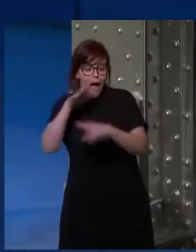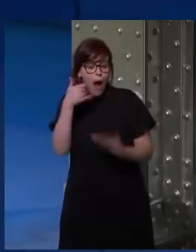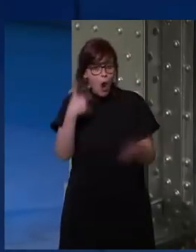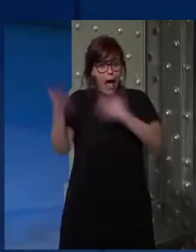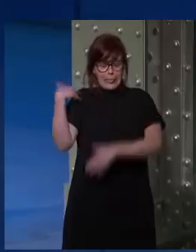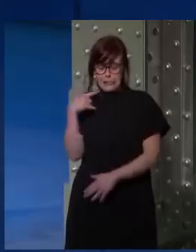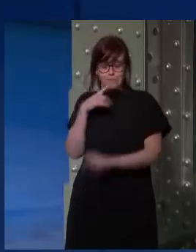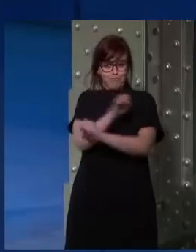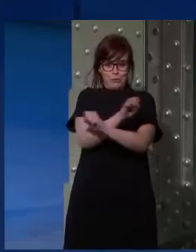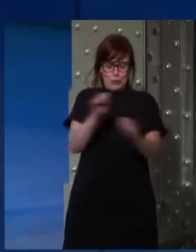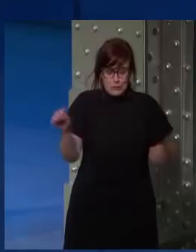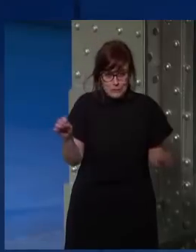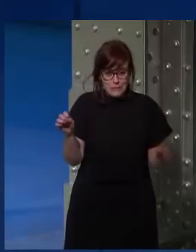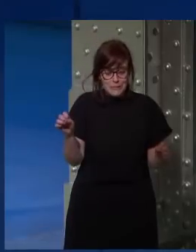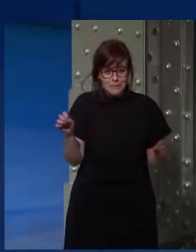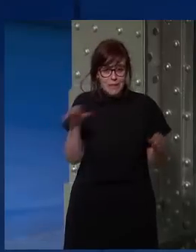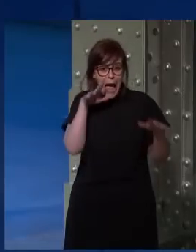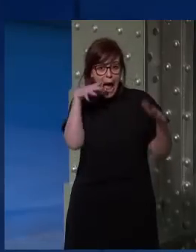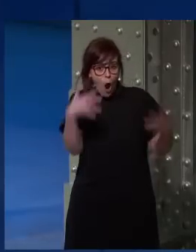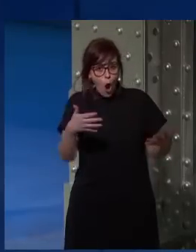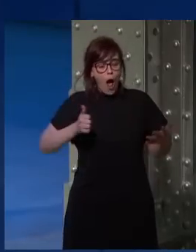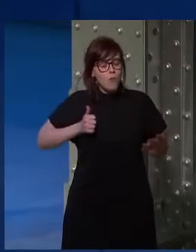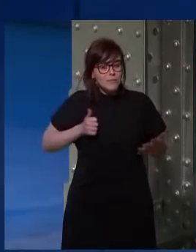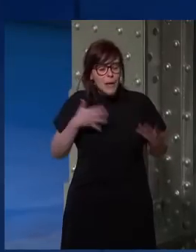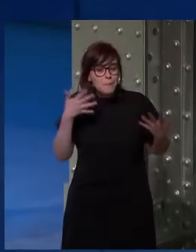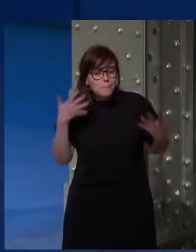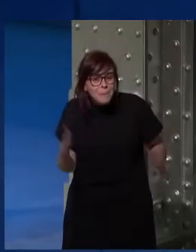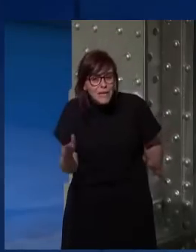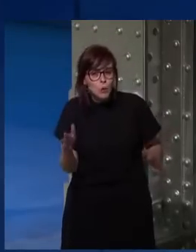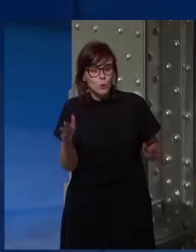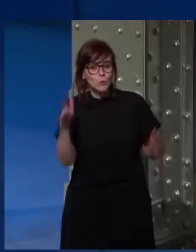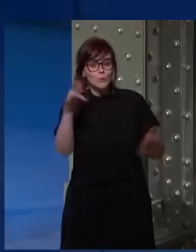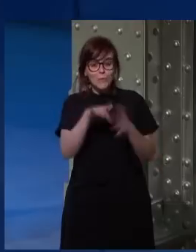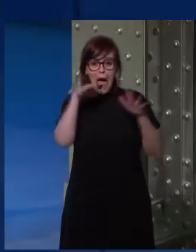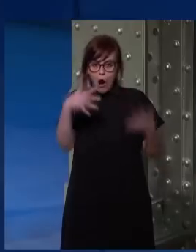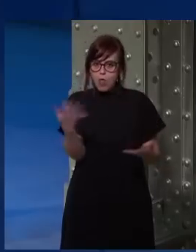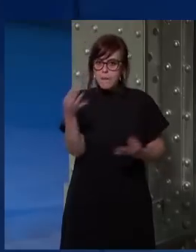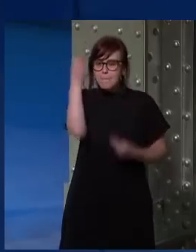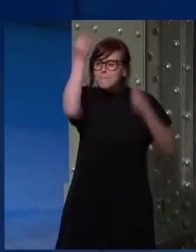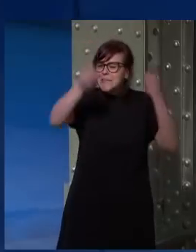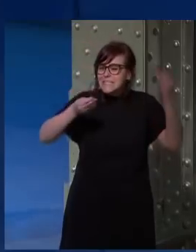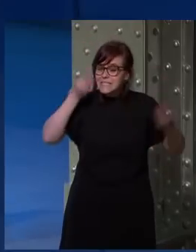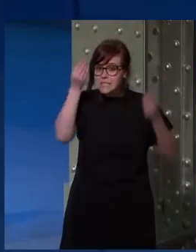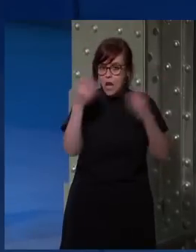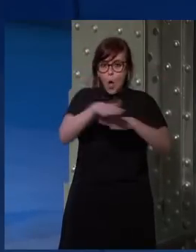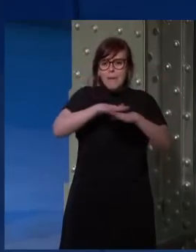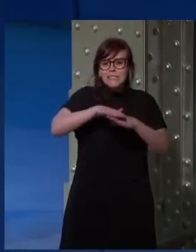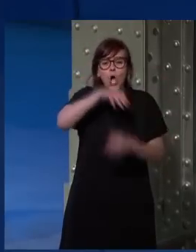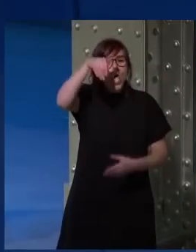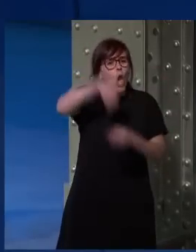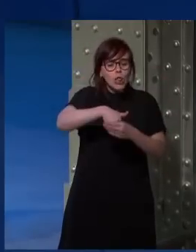jamás tuvimos nosotras, ¿no? Pero siempre teniendo en cuenta que lo fundamental es el